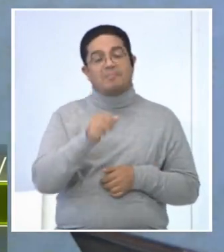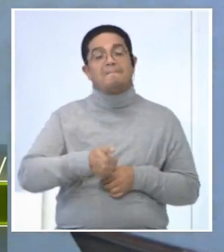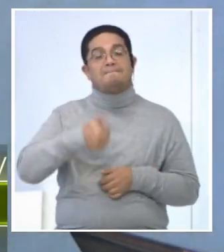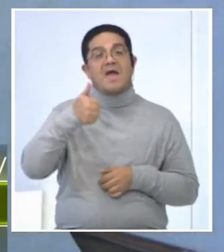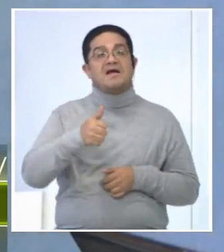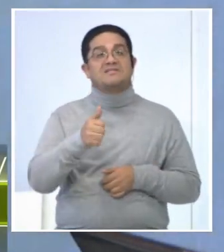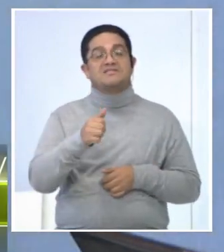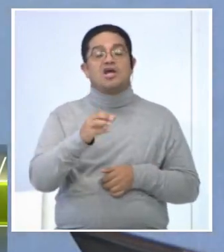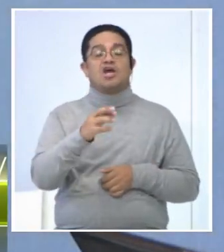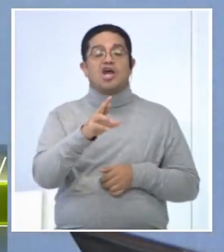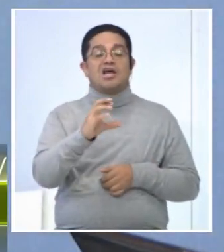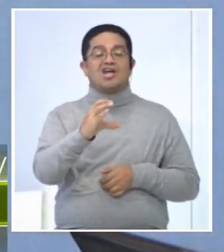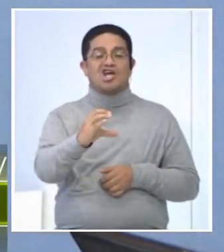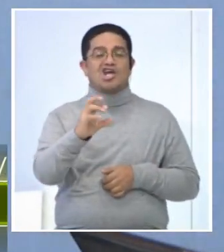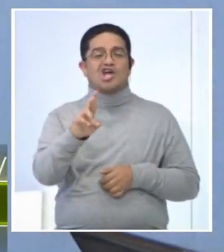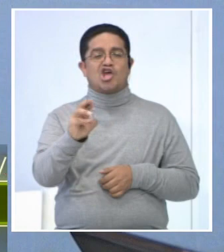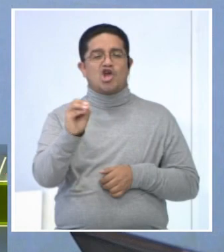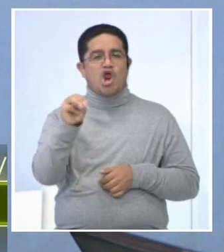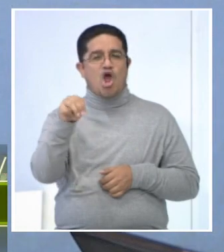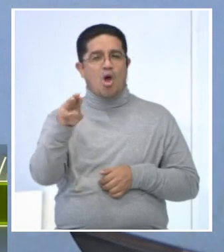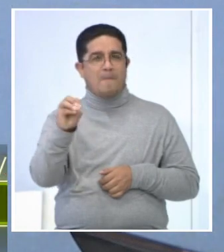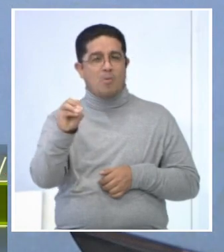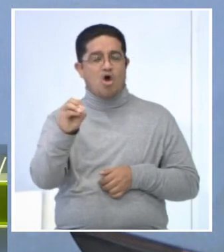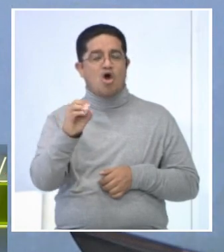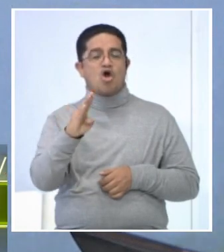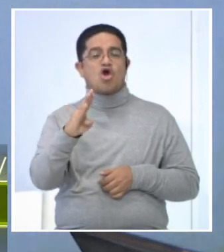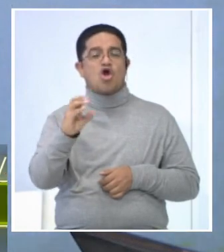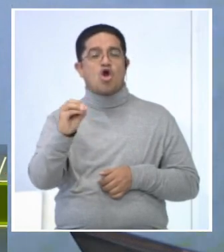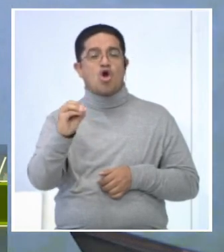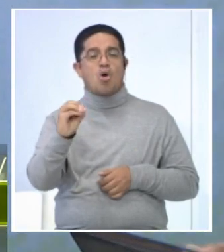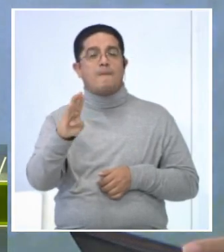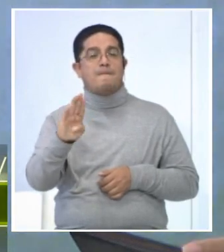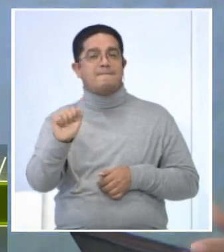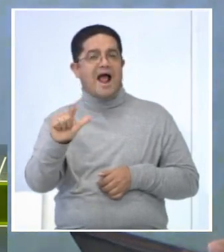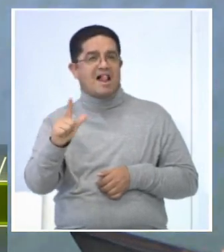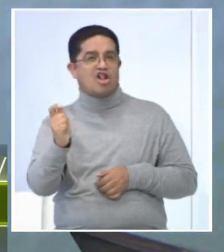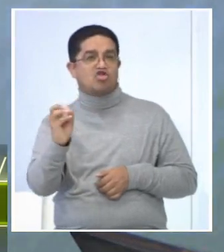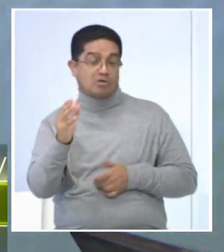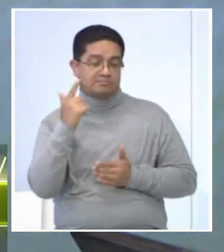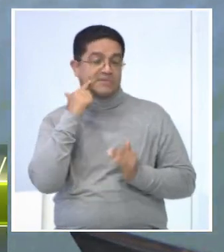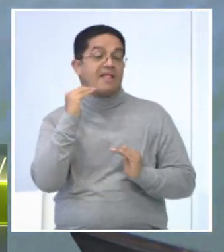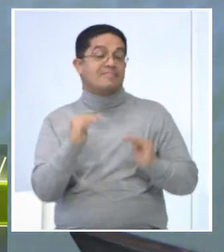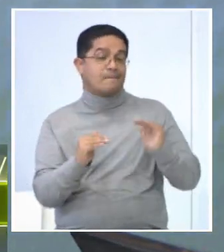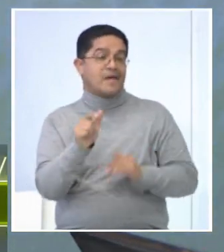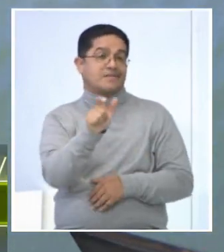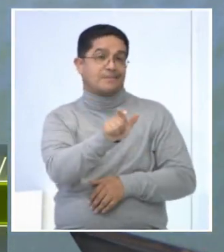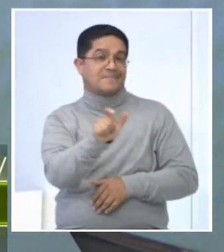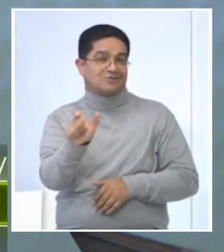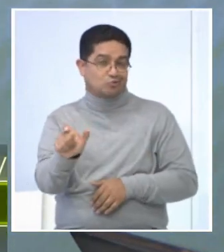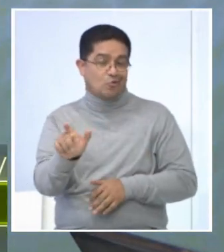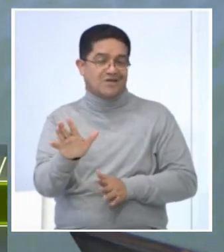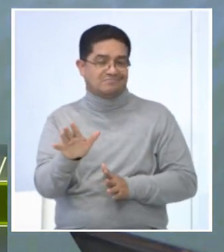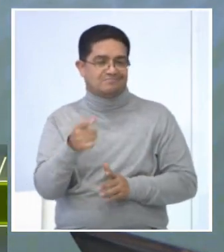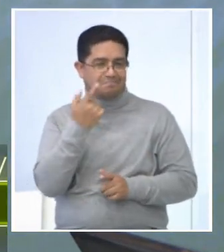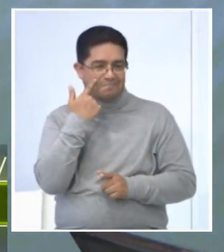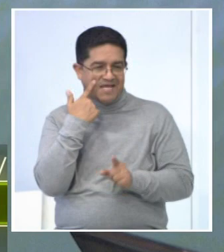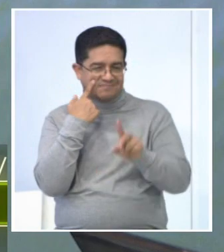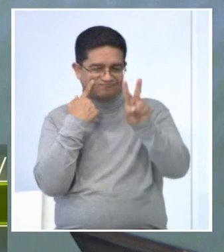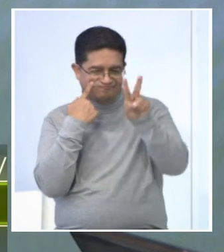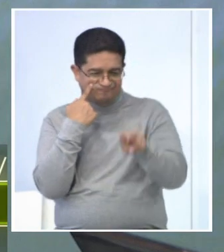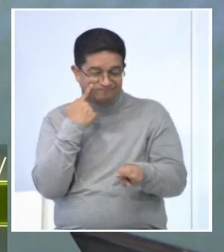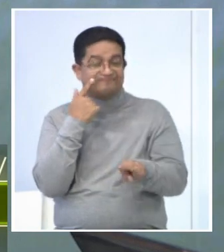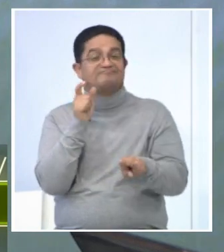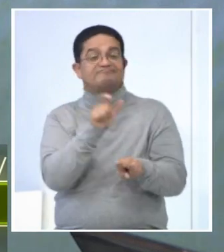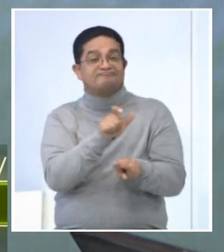de reemplazos articulares, ¿ok? Por eso te menciono, eso va a depender de cada paciente individualizar a cada paciente